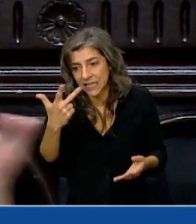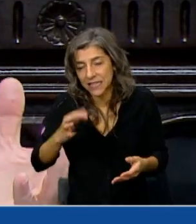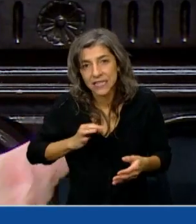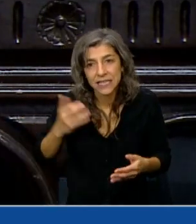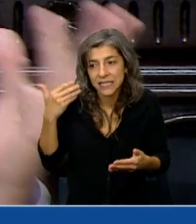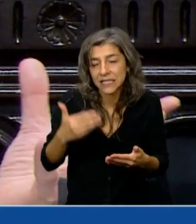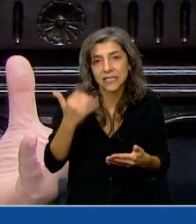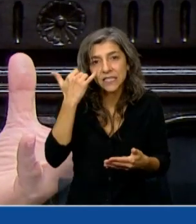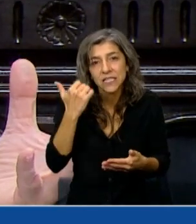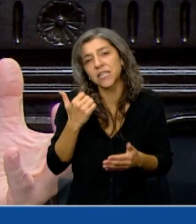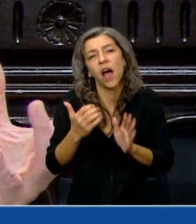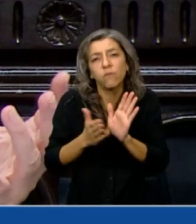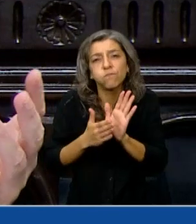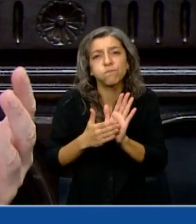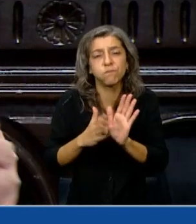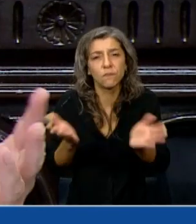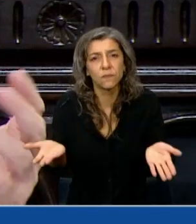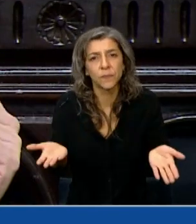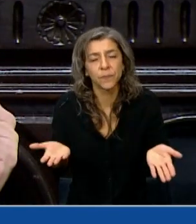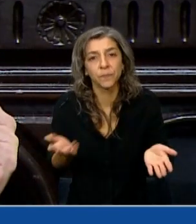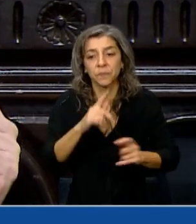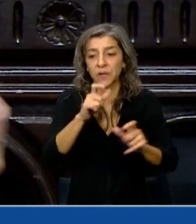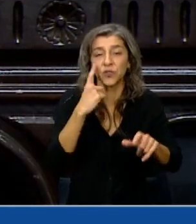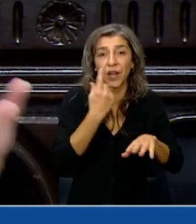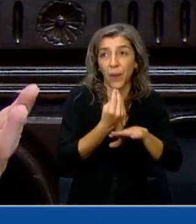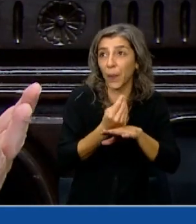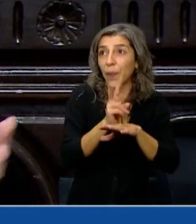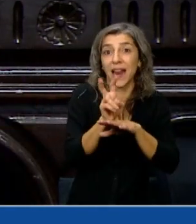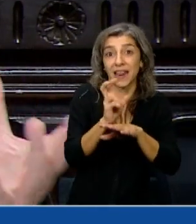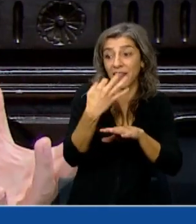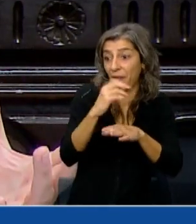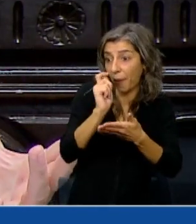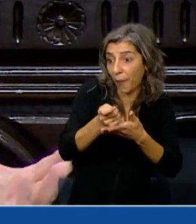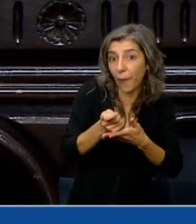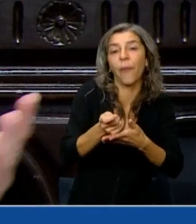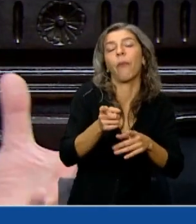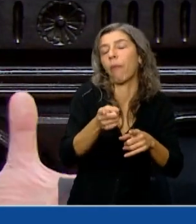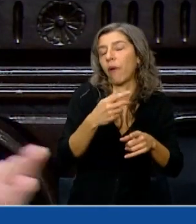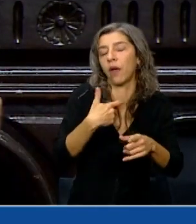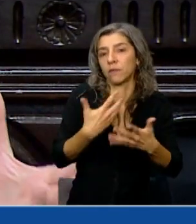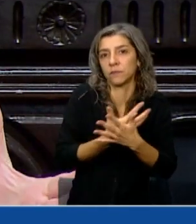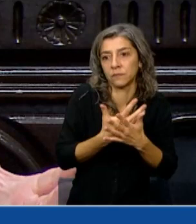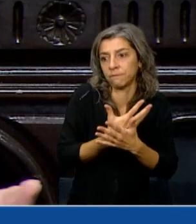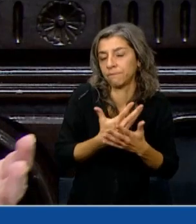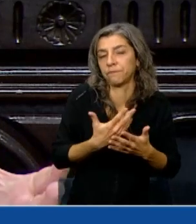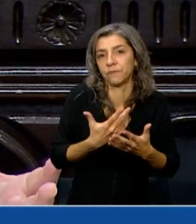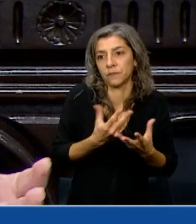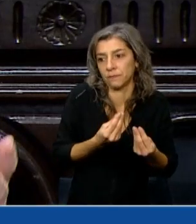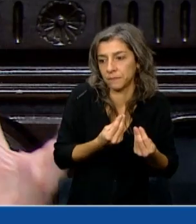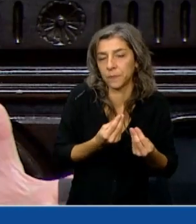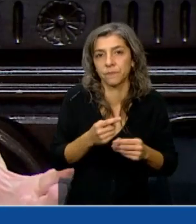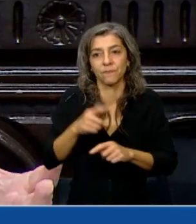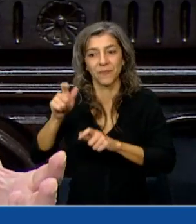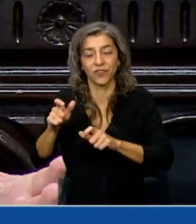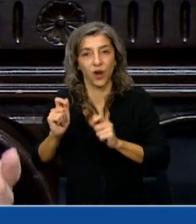Los propietarios, los inquilinos están angustiados. Los propietarios están espantados. Y son propietarios que en general, ustedes saben